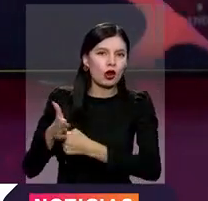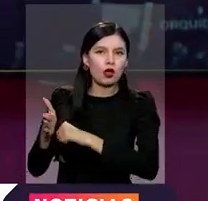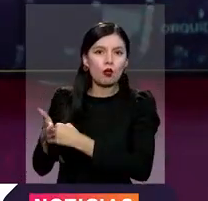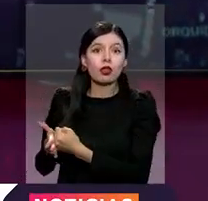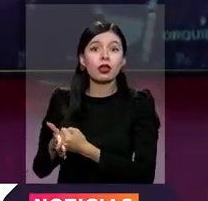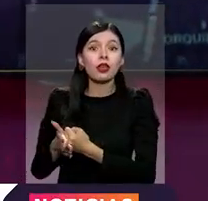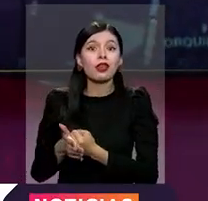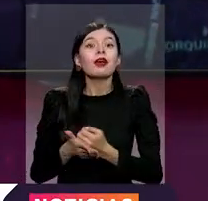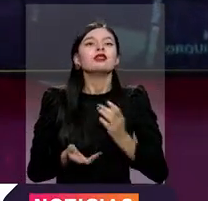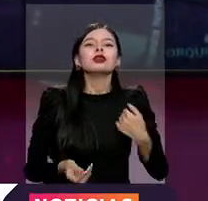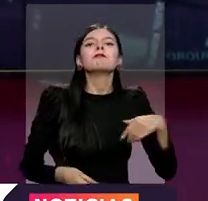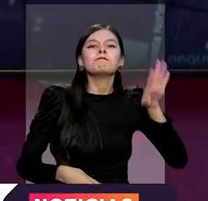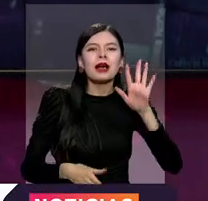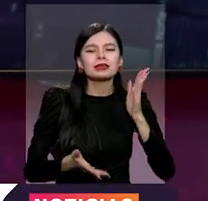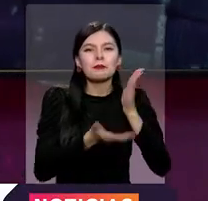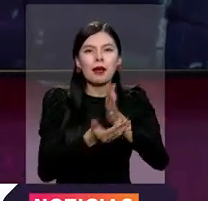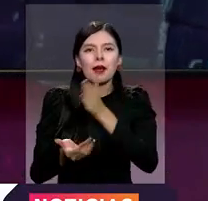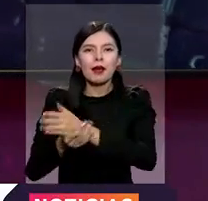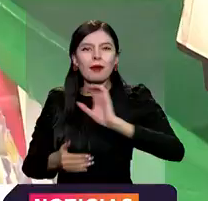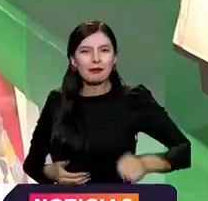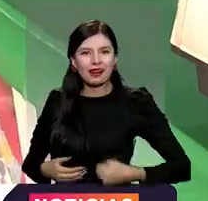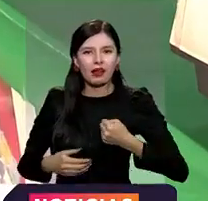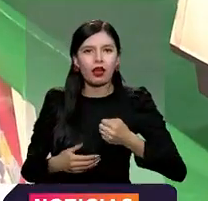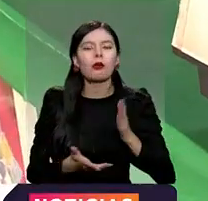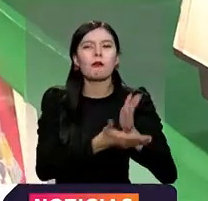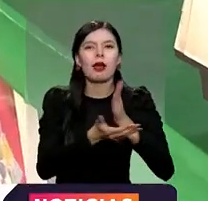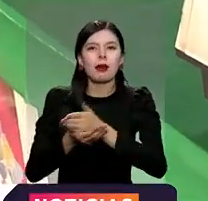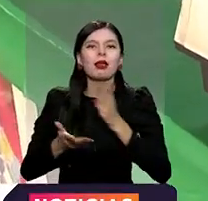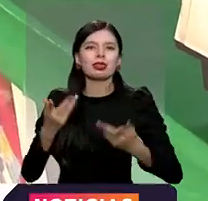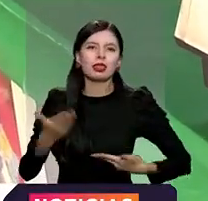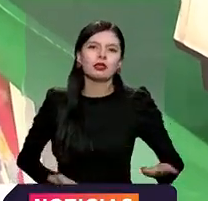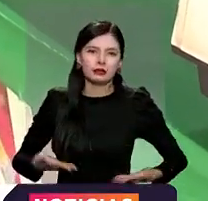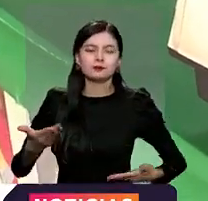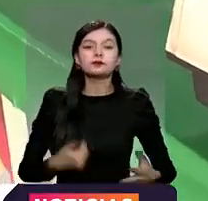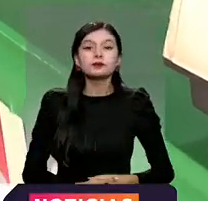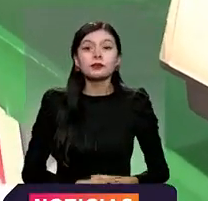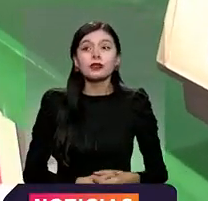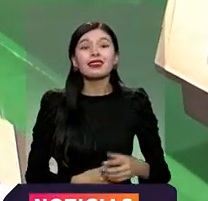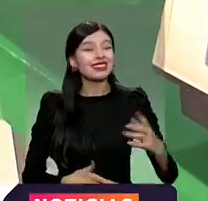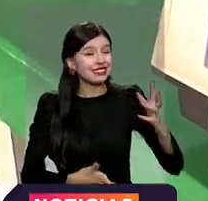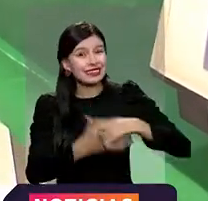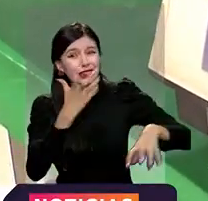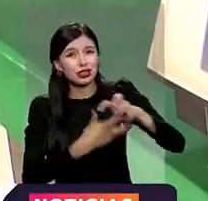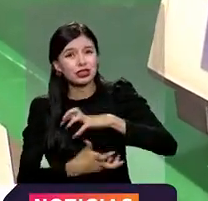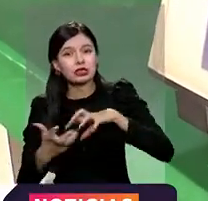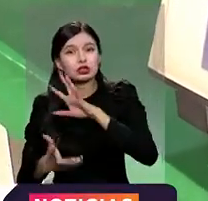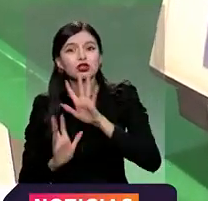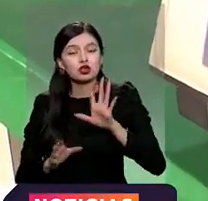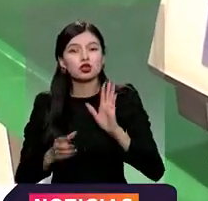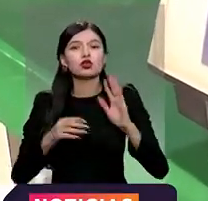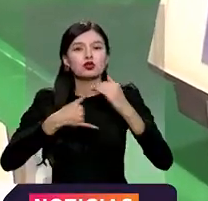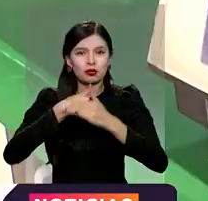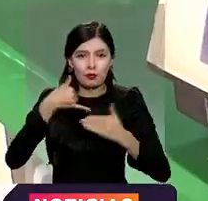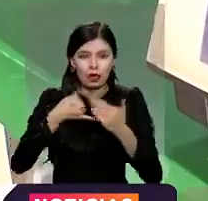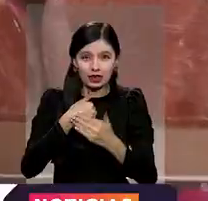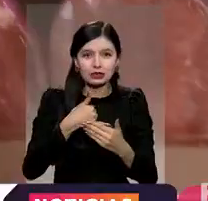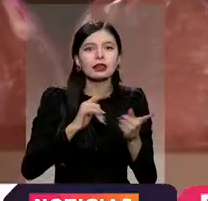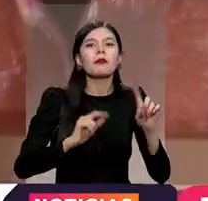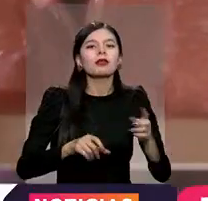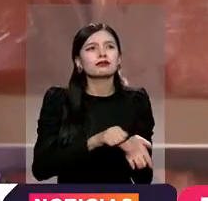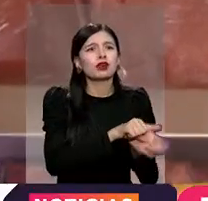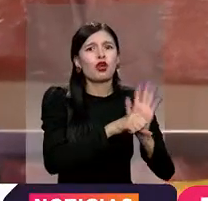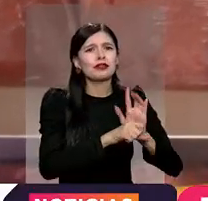supermercados aumentaron en 46%. Los disturbios en distintas zonas del país y el incremento de casos por